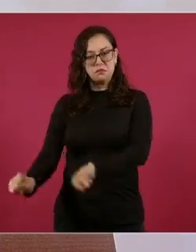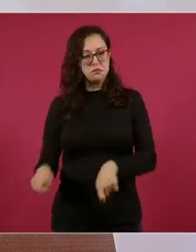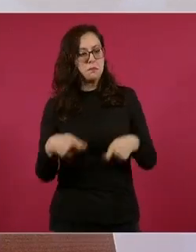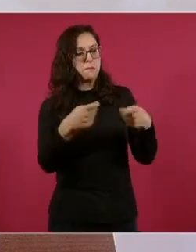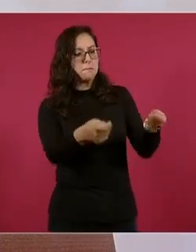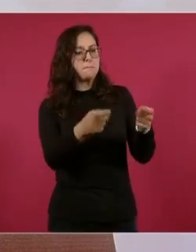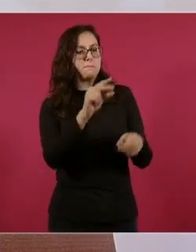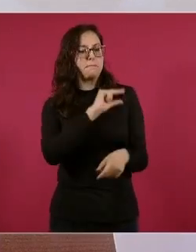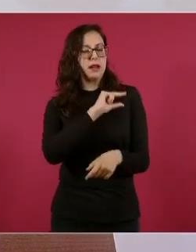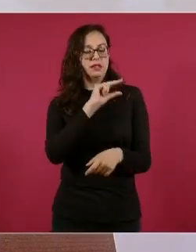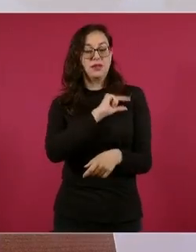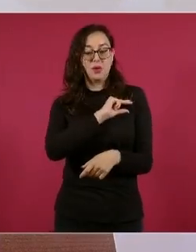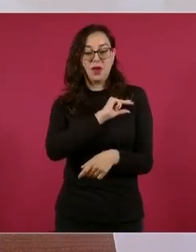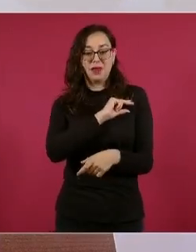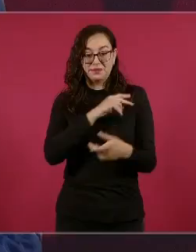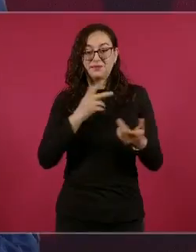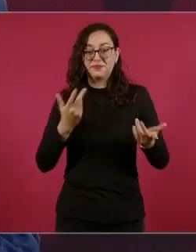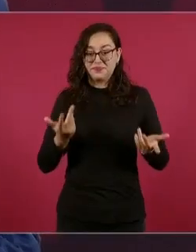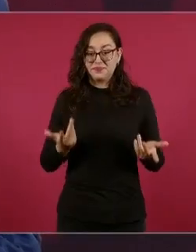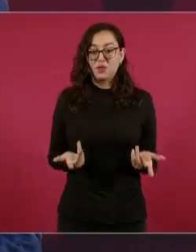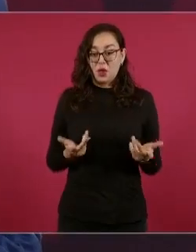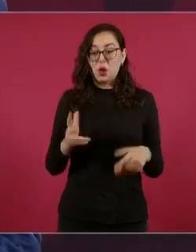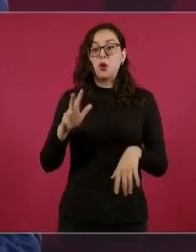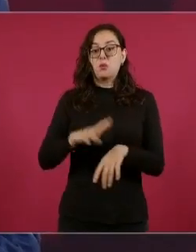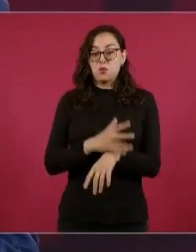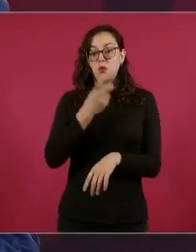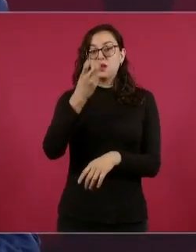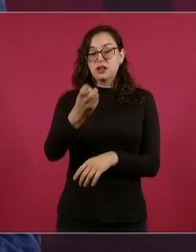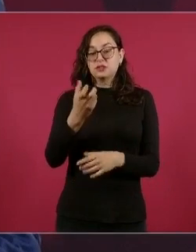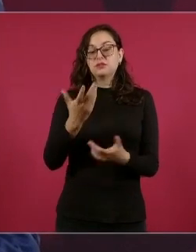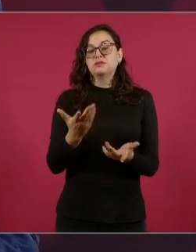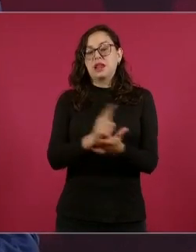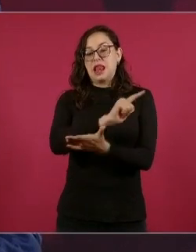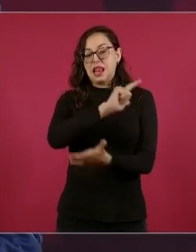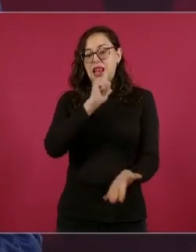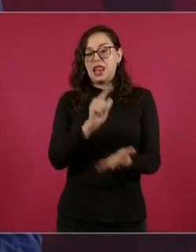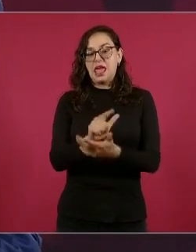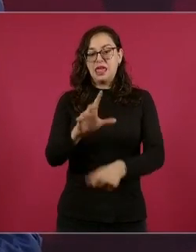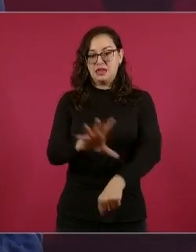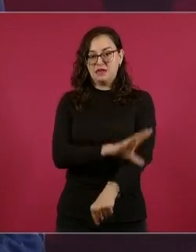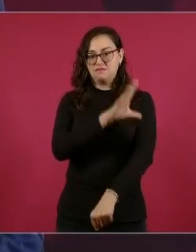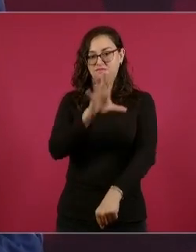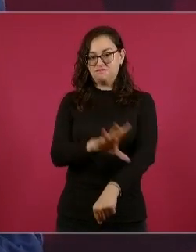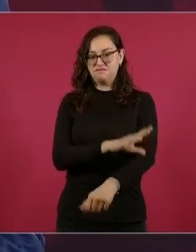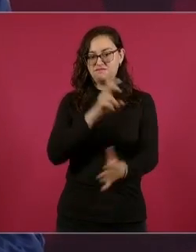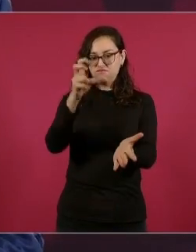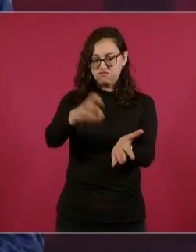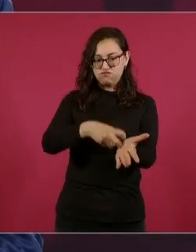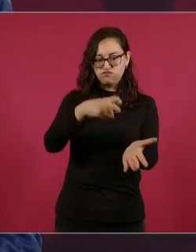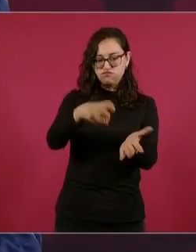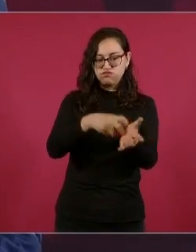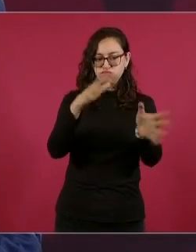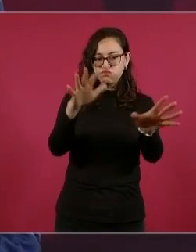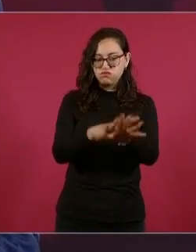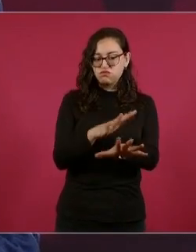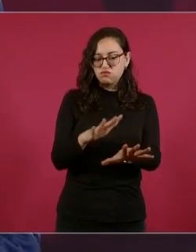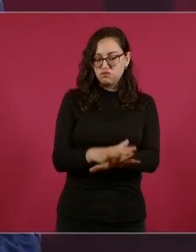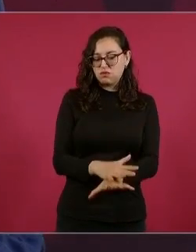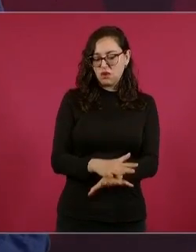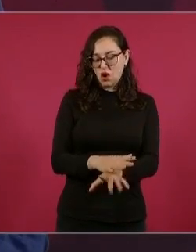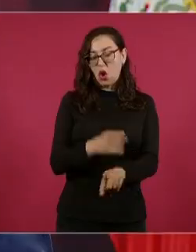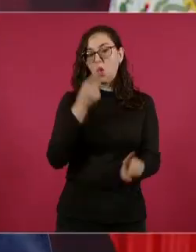Por eso hicieron la llamada reforma energética, ese fue el